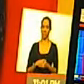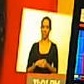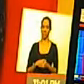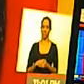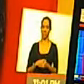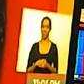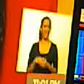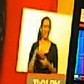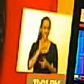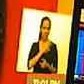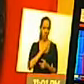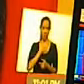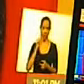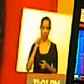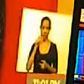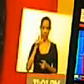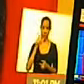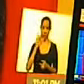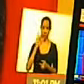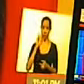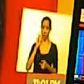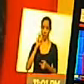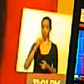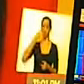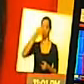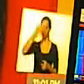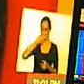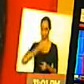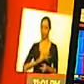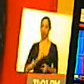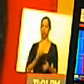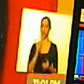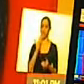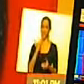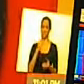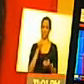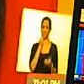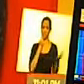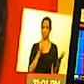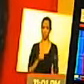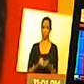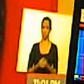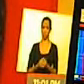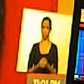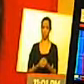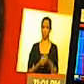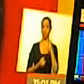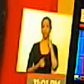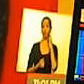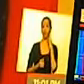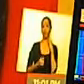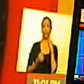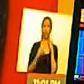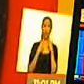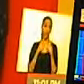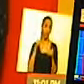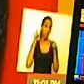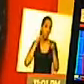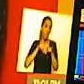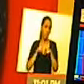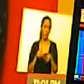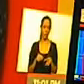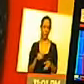el señor Alfonso Marquina es un señor delante de ese muchacho. Uh-huh. Para que le venga, o sea, y no es que esté metiendo en detalle, para que le venga a ningunear de